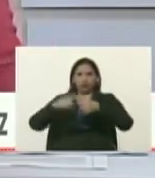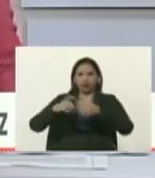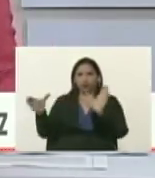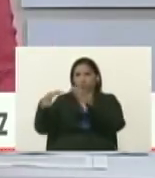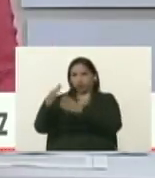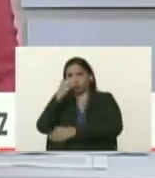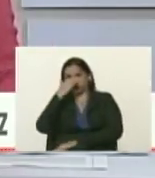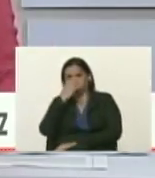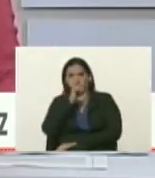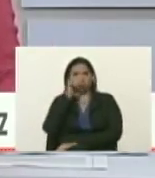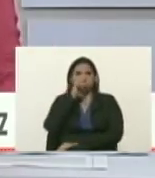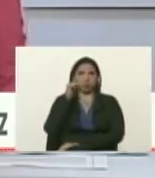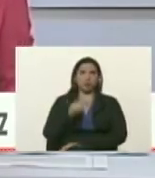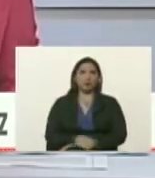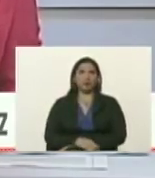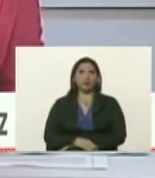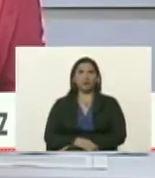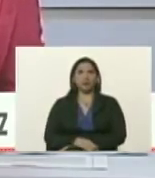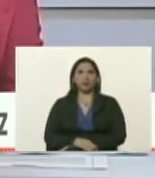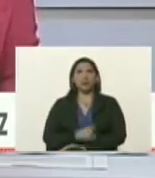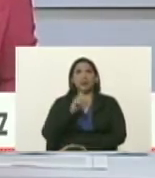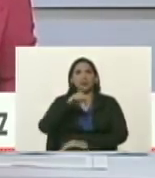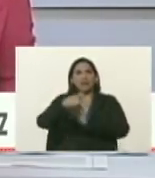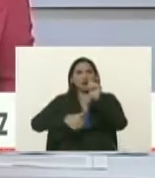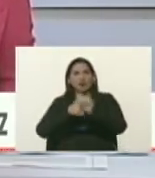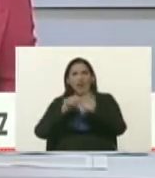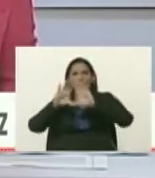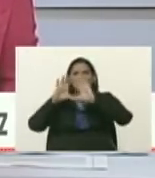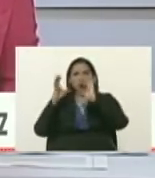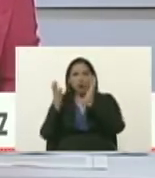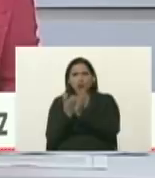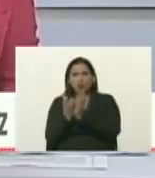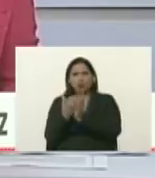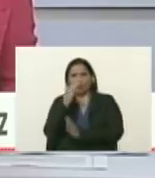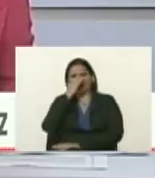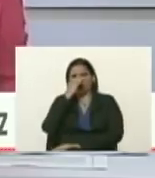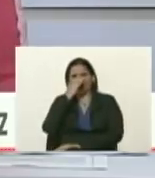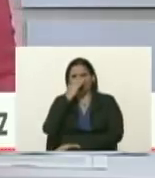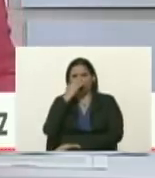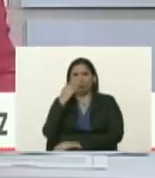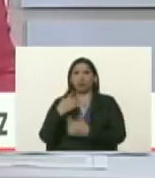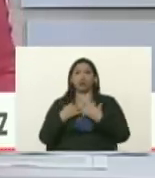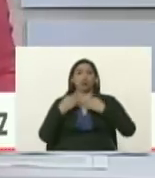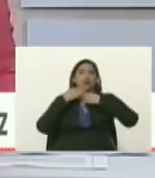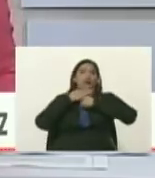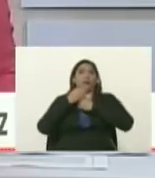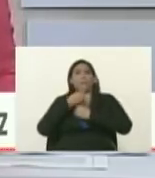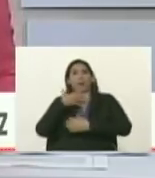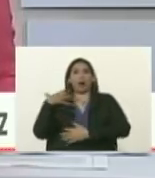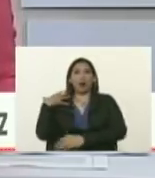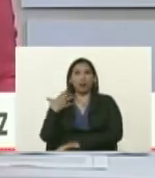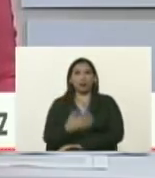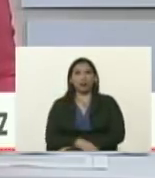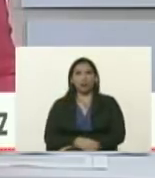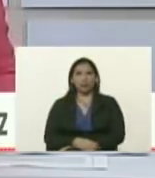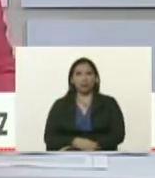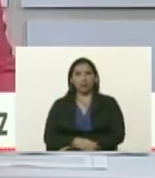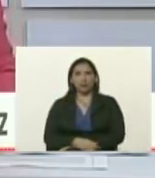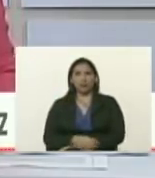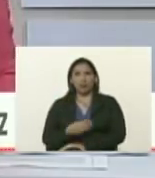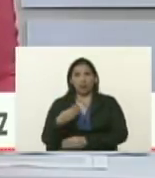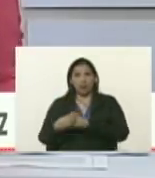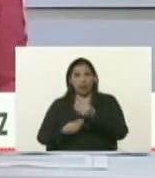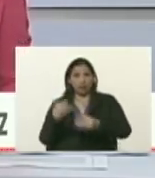bandas de narcotraficantes, asociadas al mundo de la delincuencia transnacional de cuello blanco. Y es lo que han venido